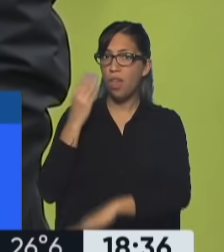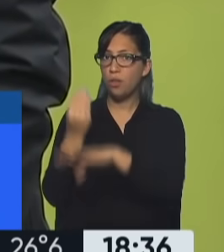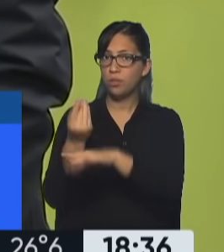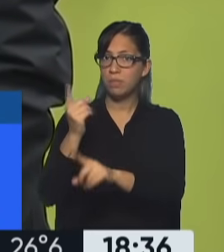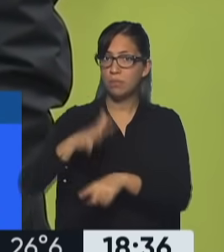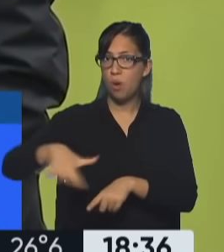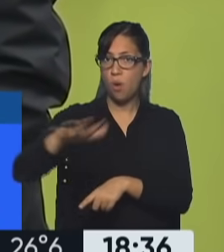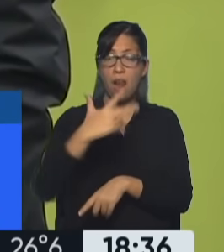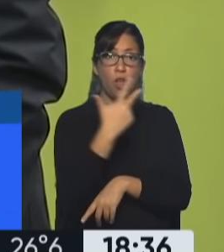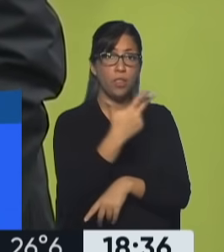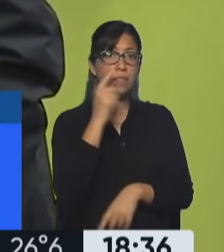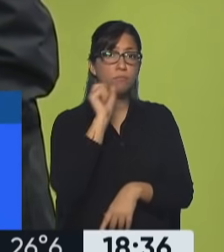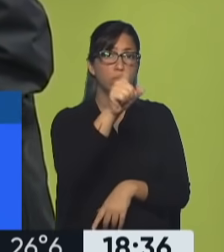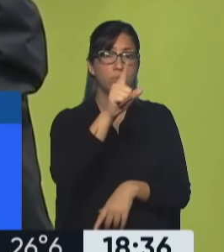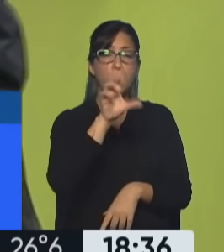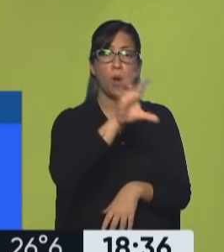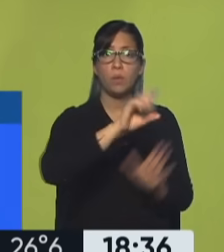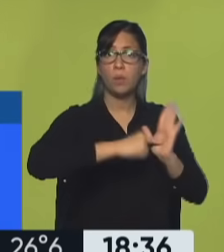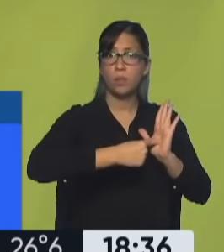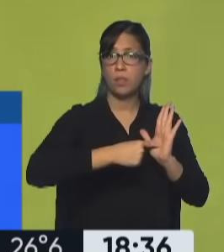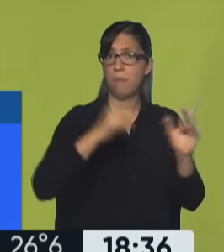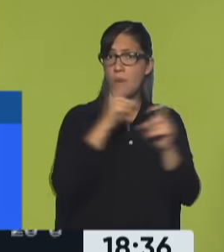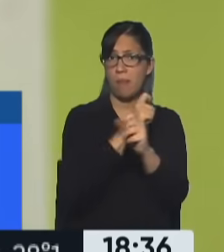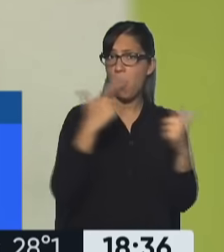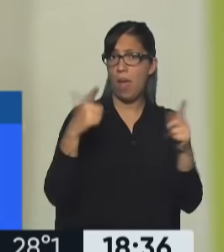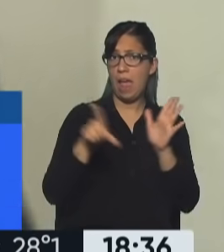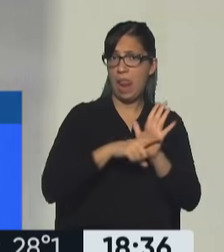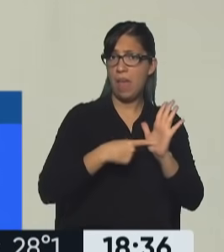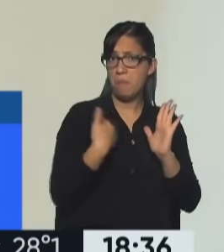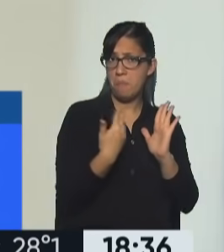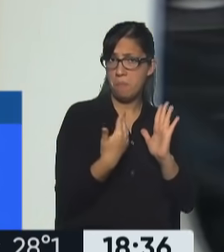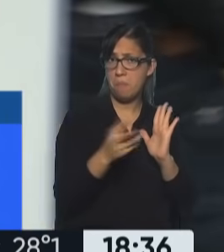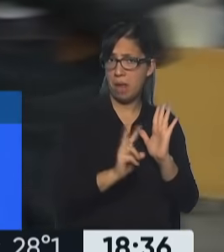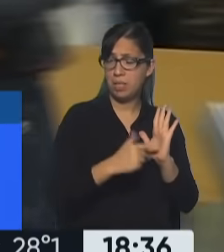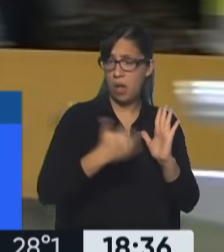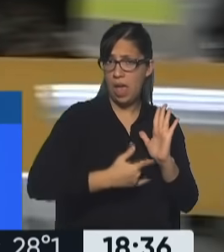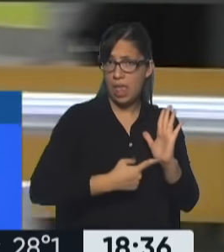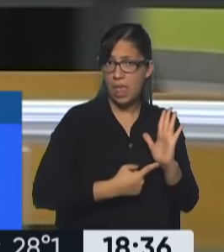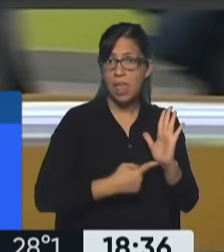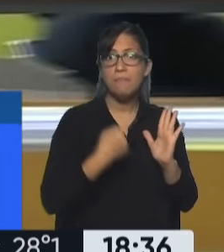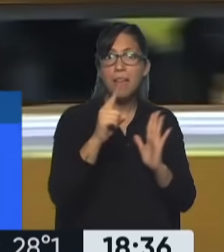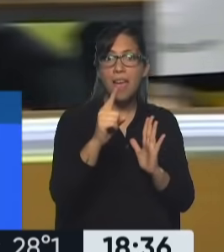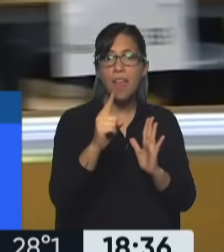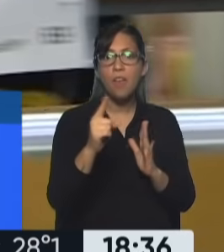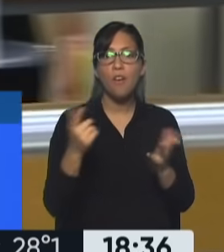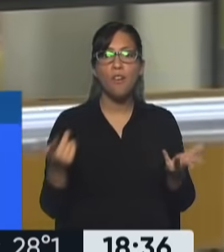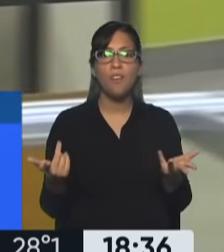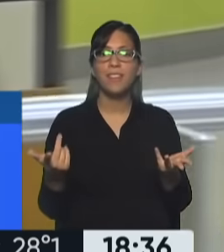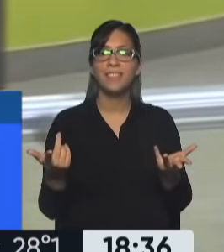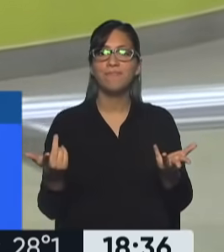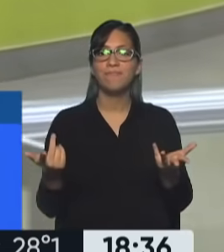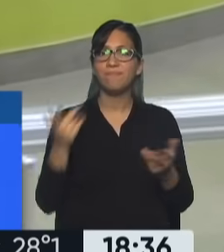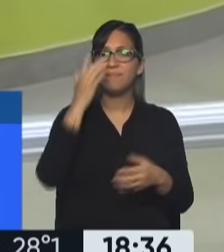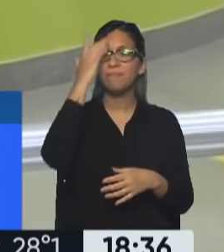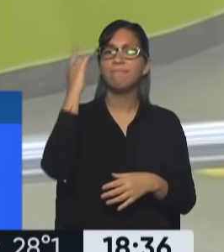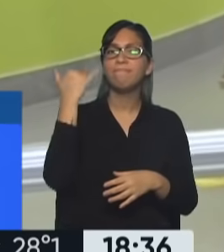tres son nativos de la provincia de Buenos Aires, así que no tienen ningún tipo de dificultad legal para hacerlo, pero están con este punto de